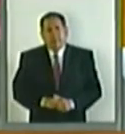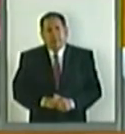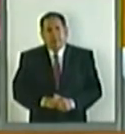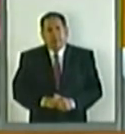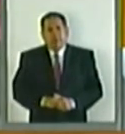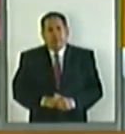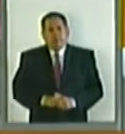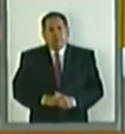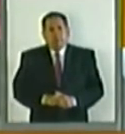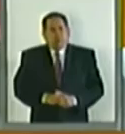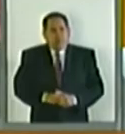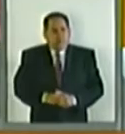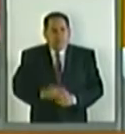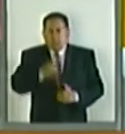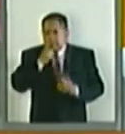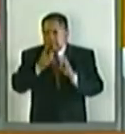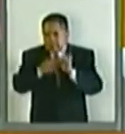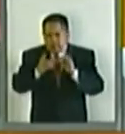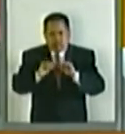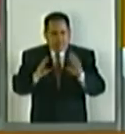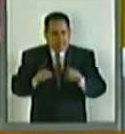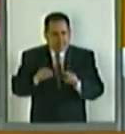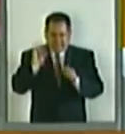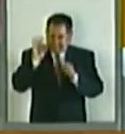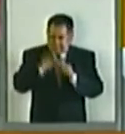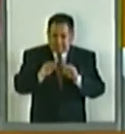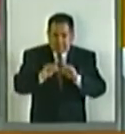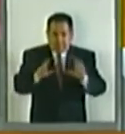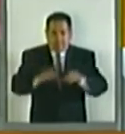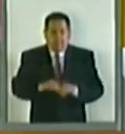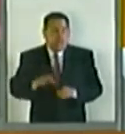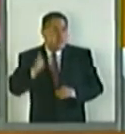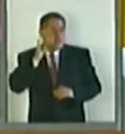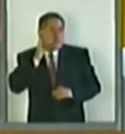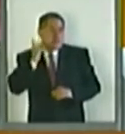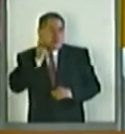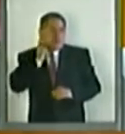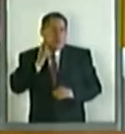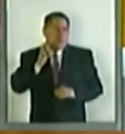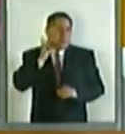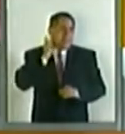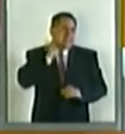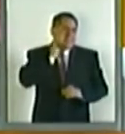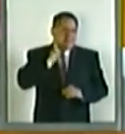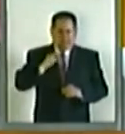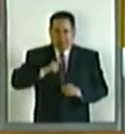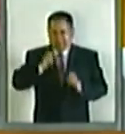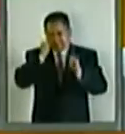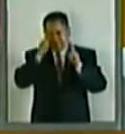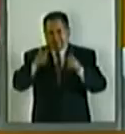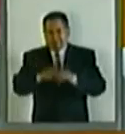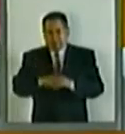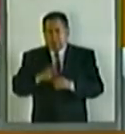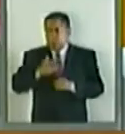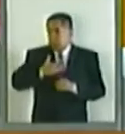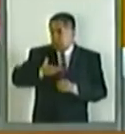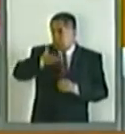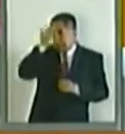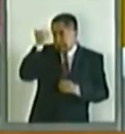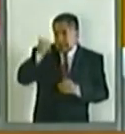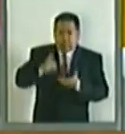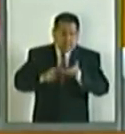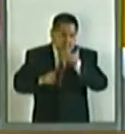Dijimos que, precisamos que, en las dos cámaras, que me sorprende que hoy digan que no sabían y que